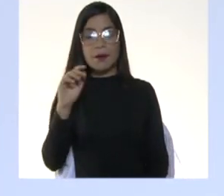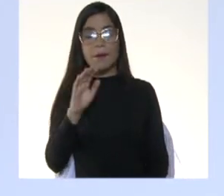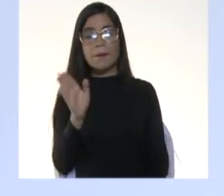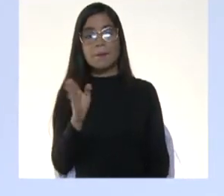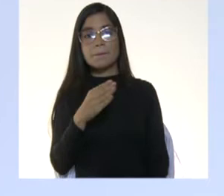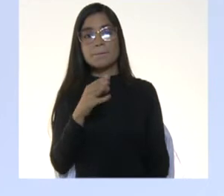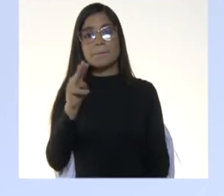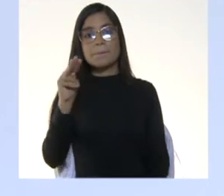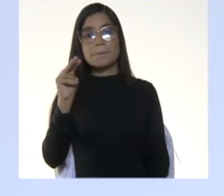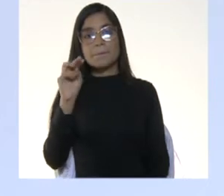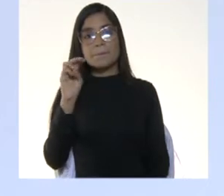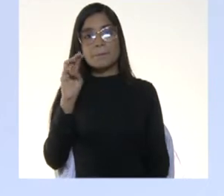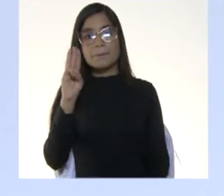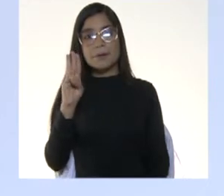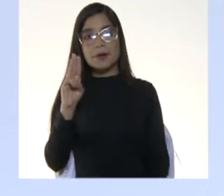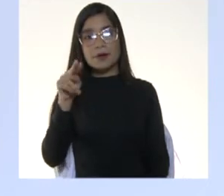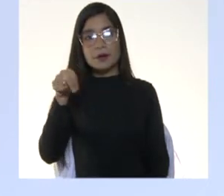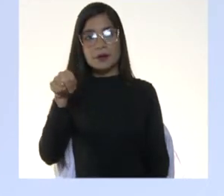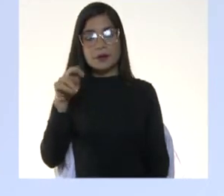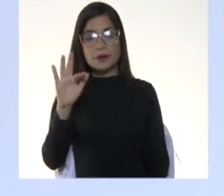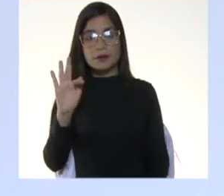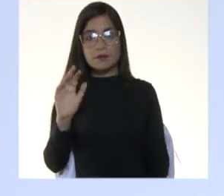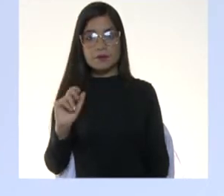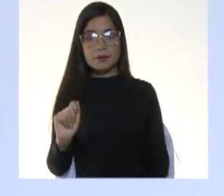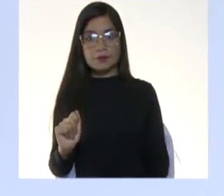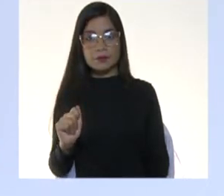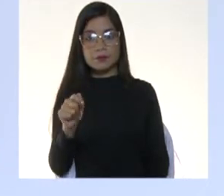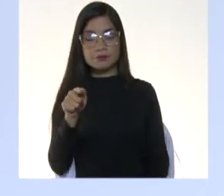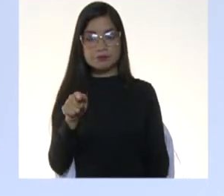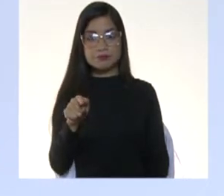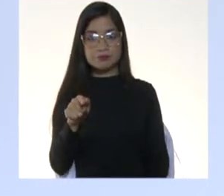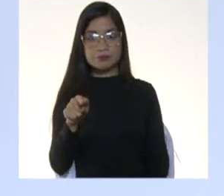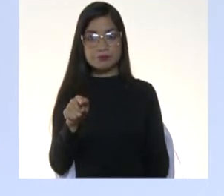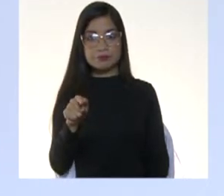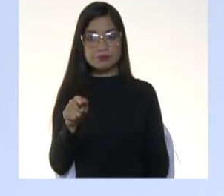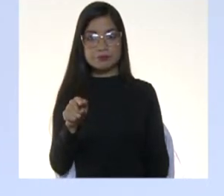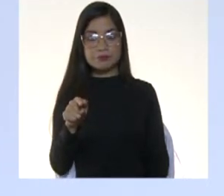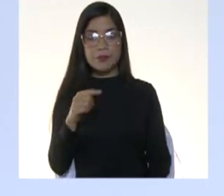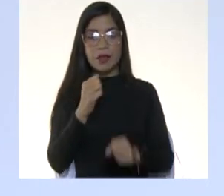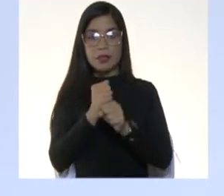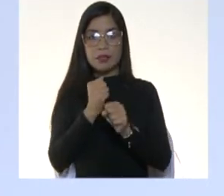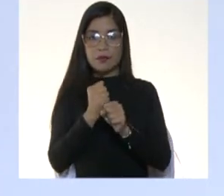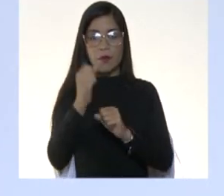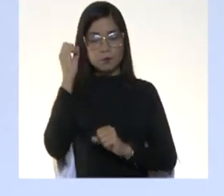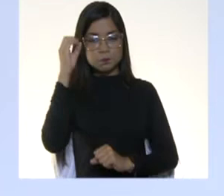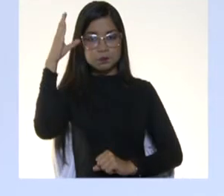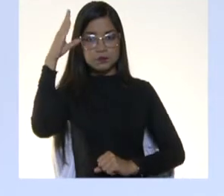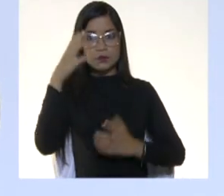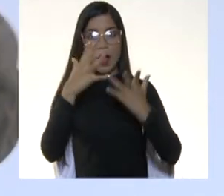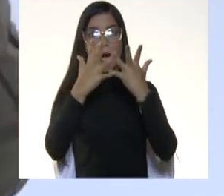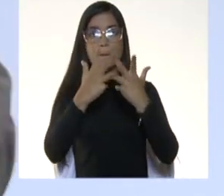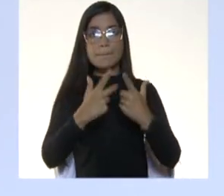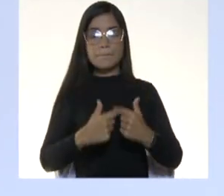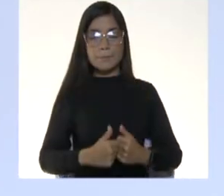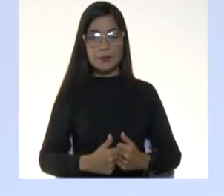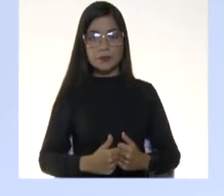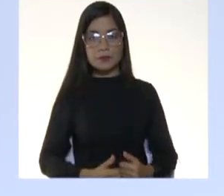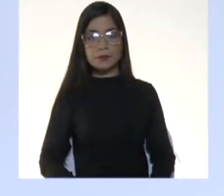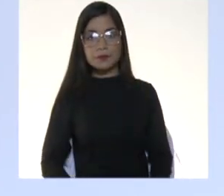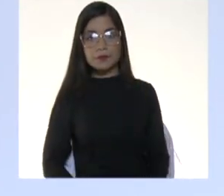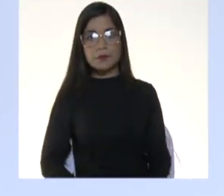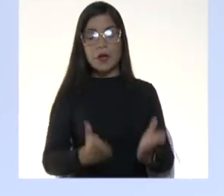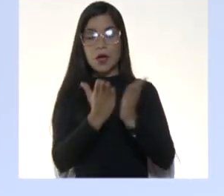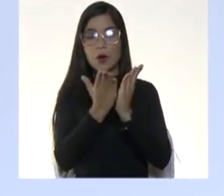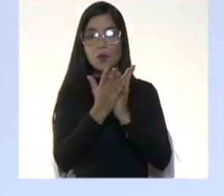que genera el elemento gerencial y administrativo en relación a nuestras escuelas técnicas y en relación a todas las demás